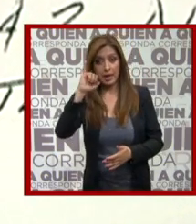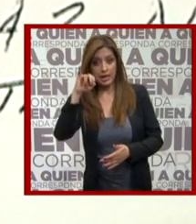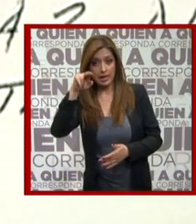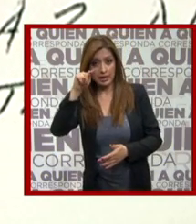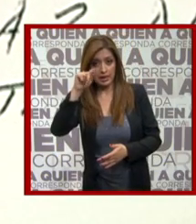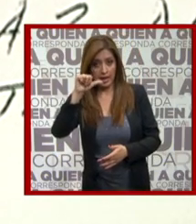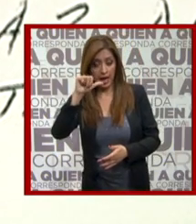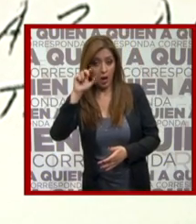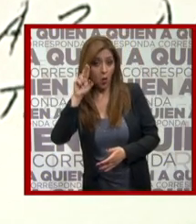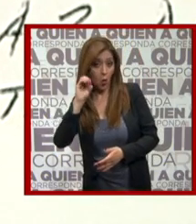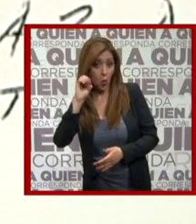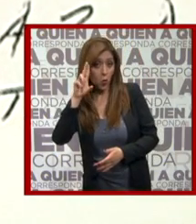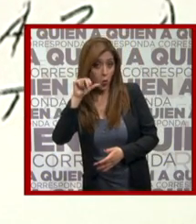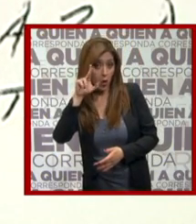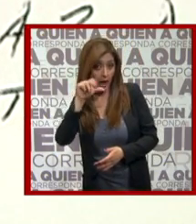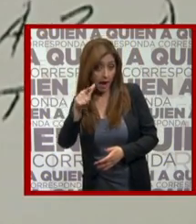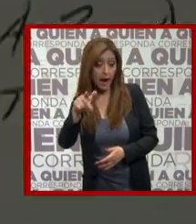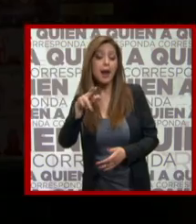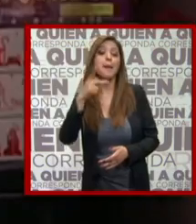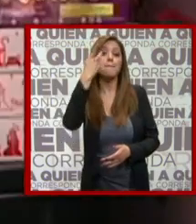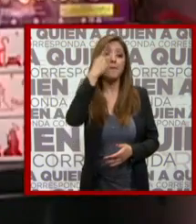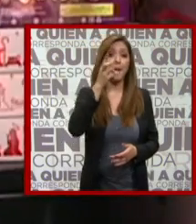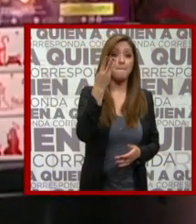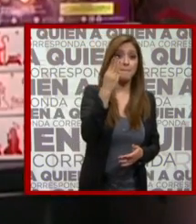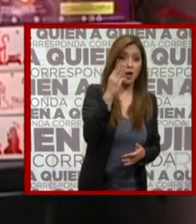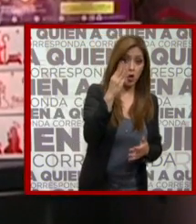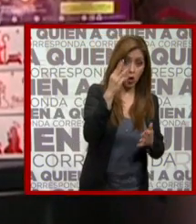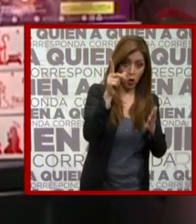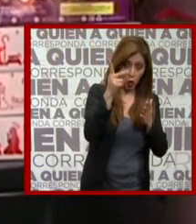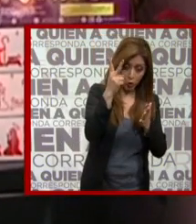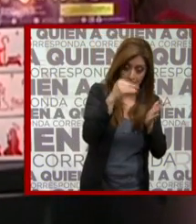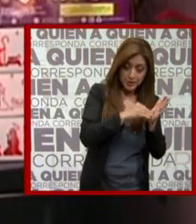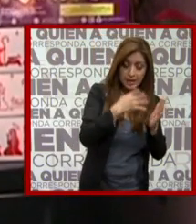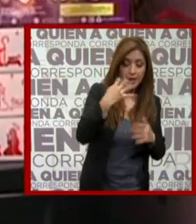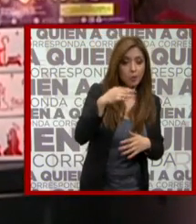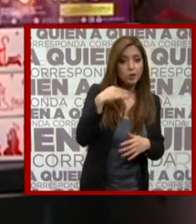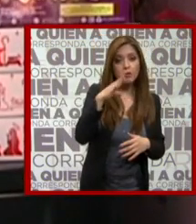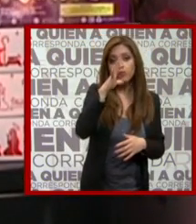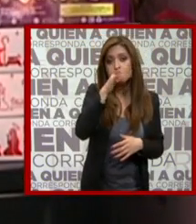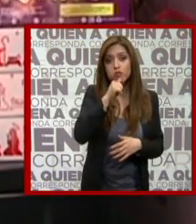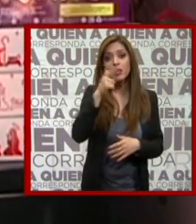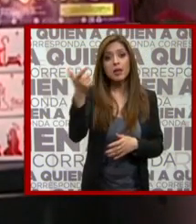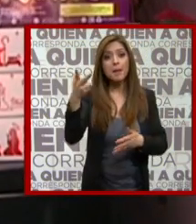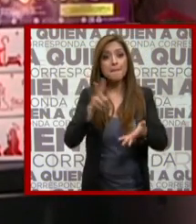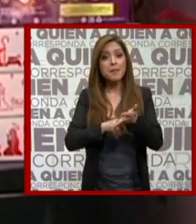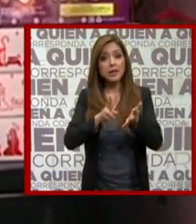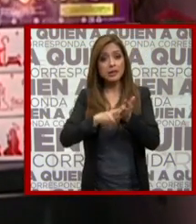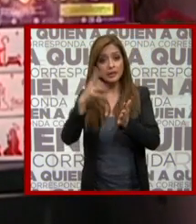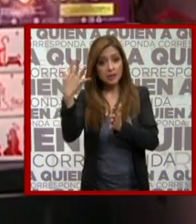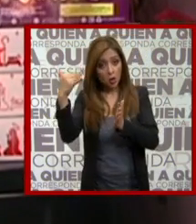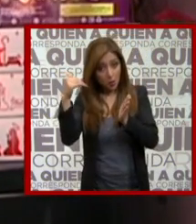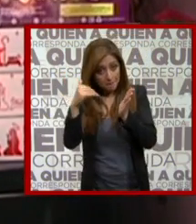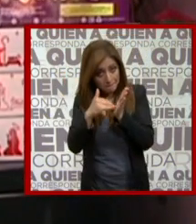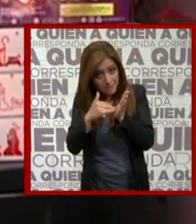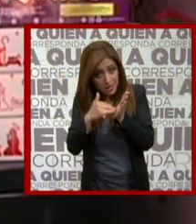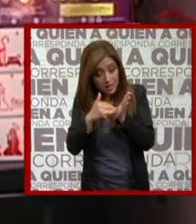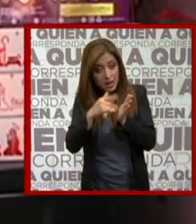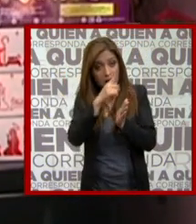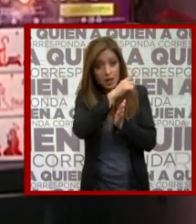mi operación para mayo del 2014. No pude comprar el lente intraocular, un lente que me cuesta 5,000 pesos en una óptica